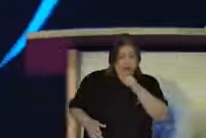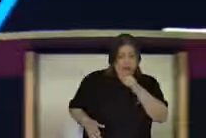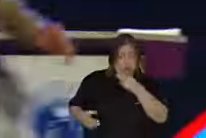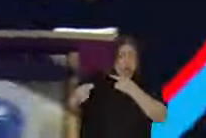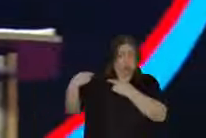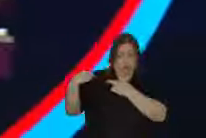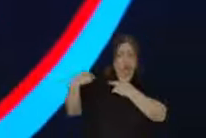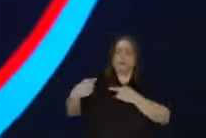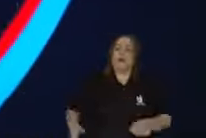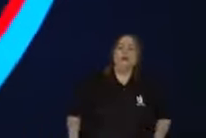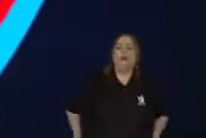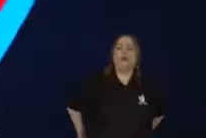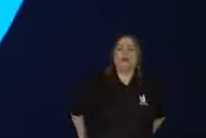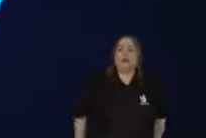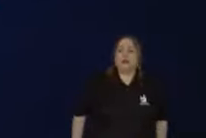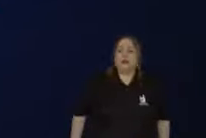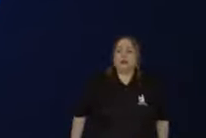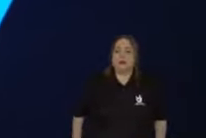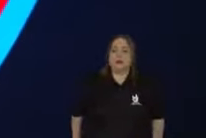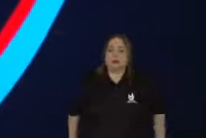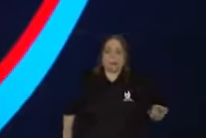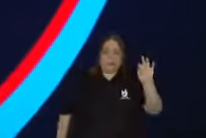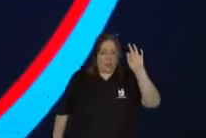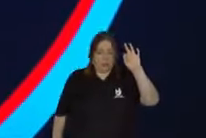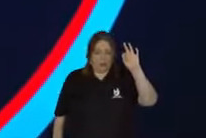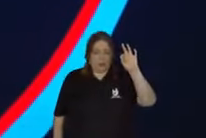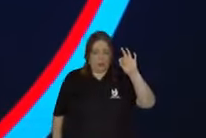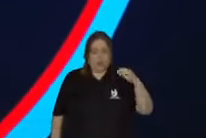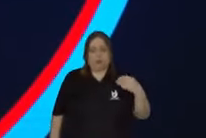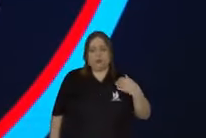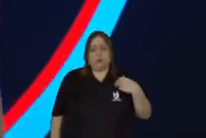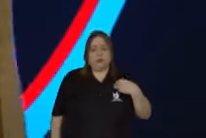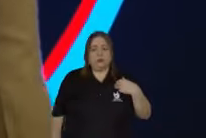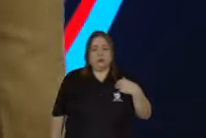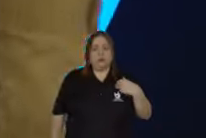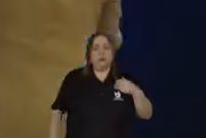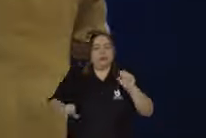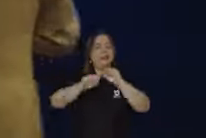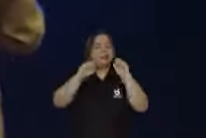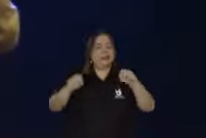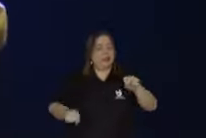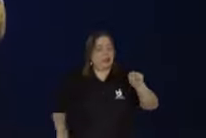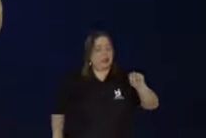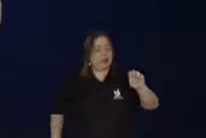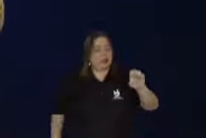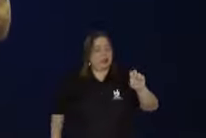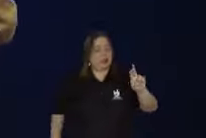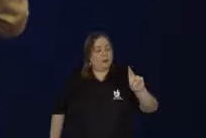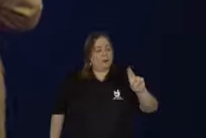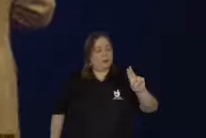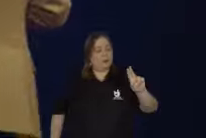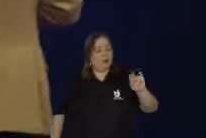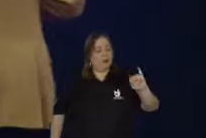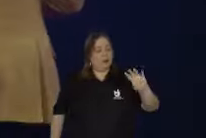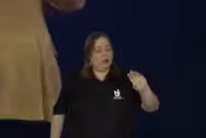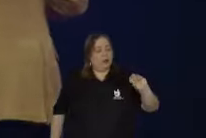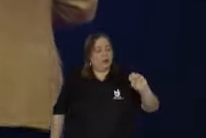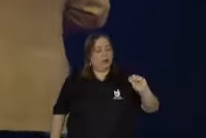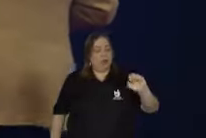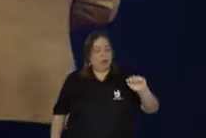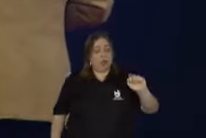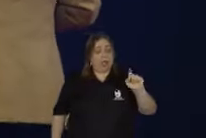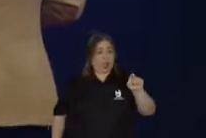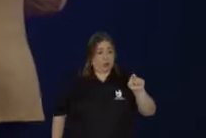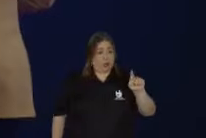Esto no debería contar porque los pastores no tenemos problemas con nuestro sistema nervioso. Póngase de pie, iglesia.